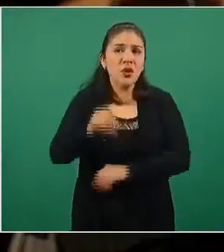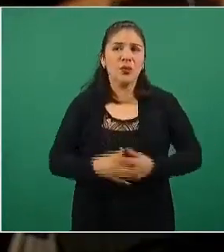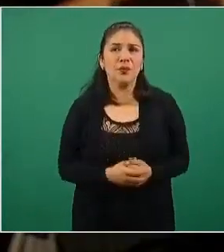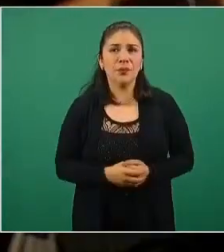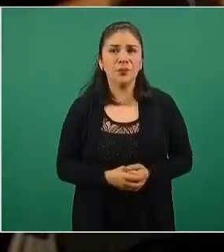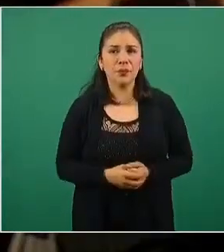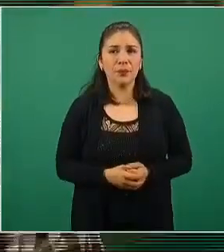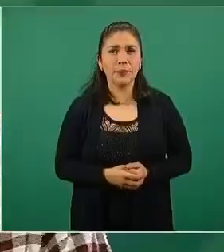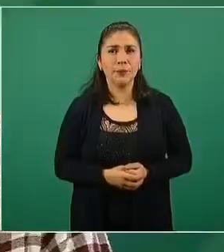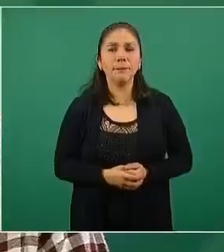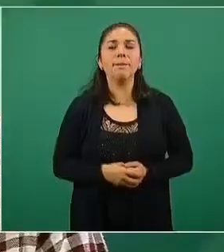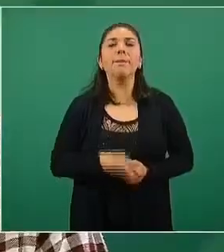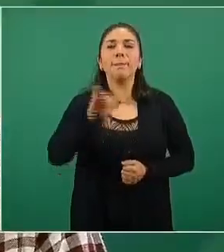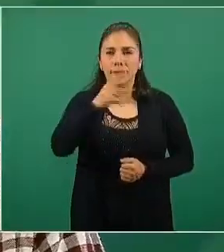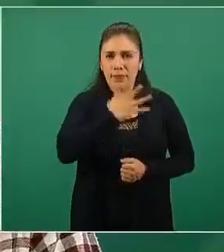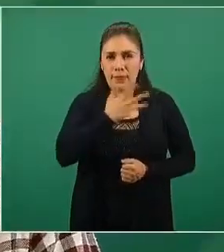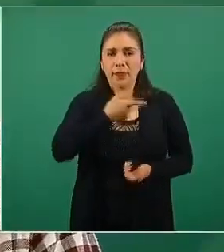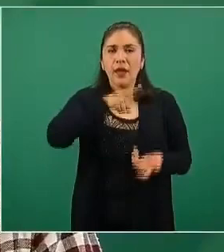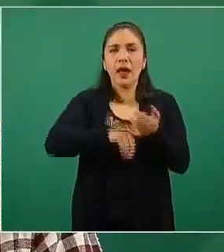no? El canal es